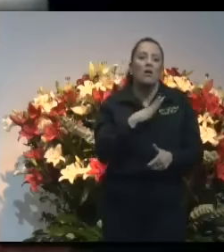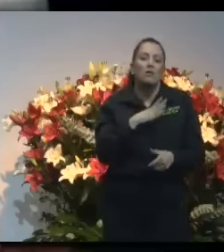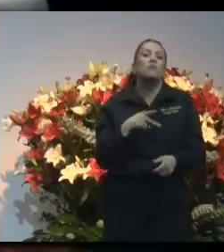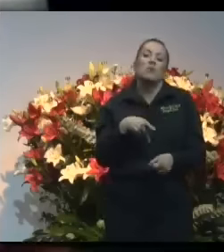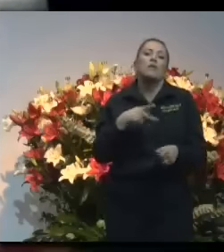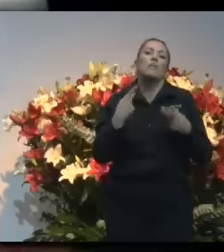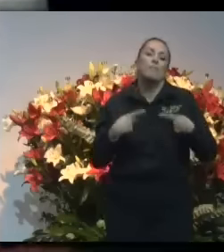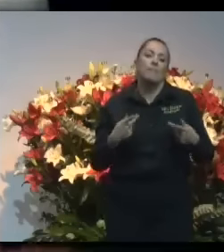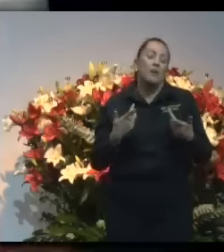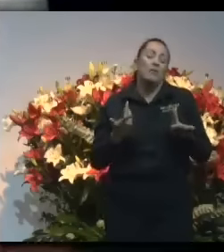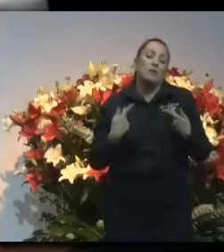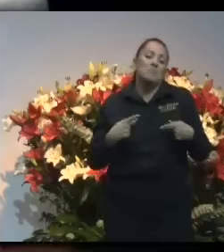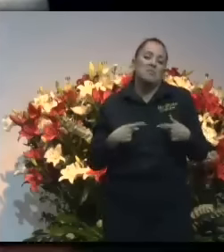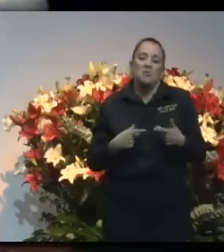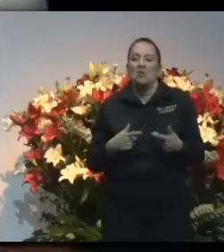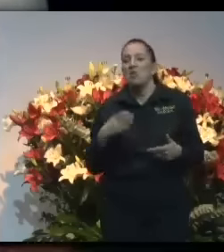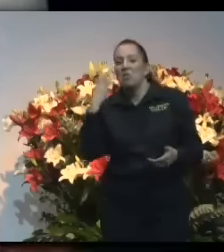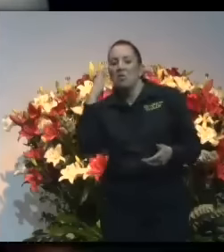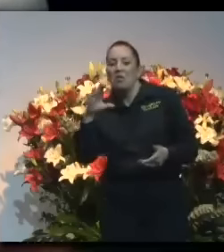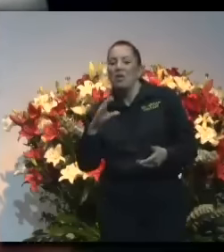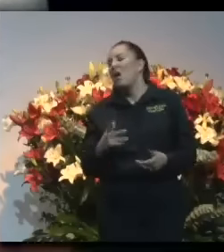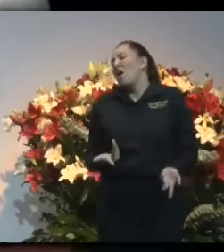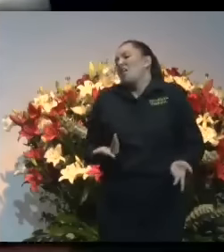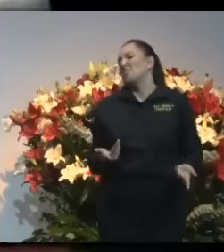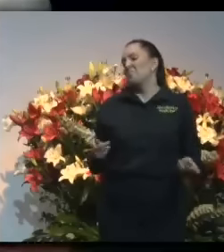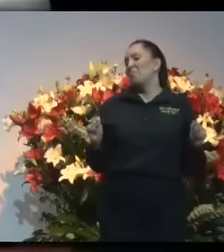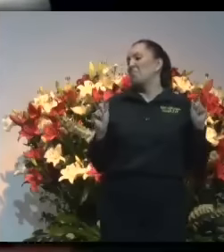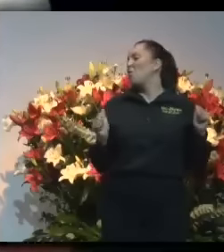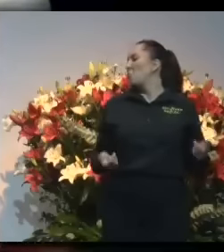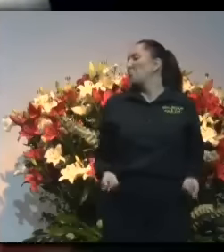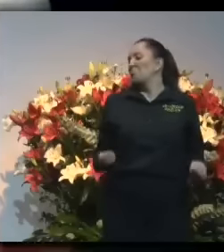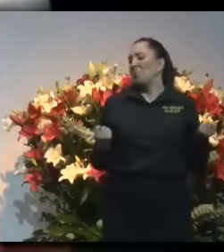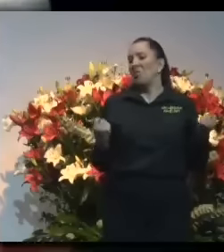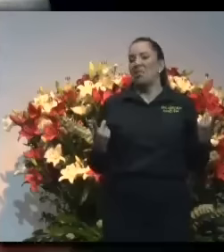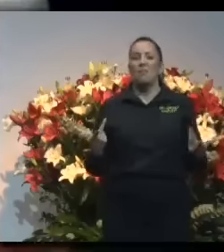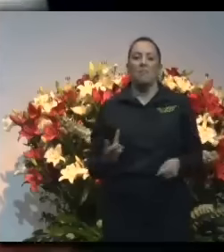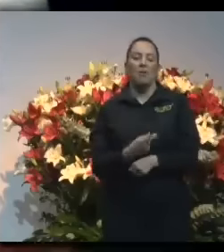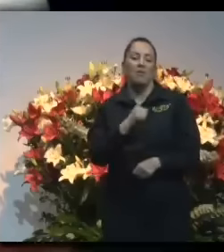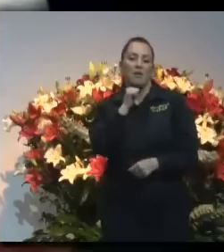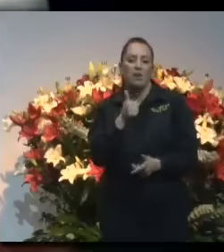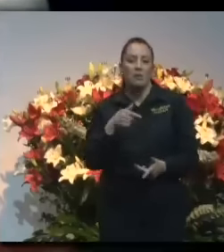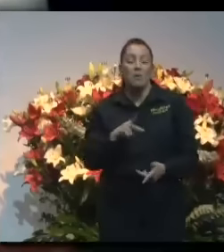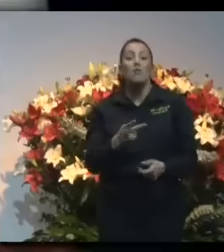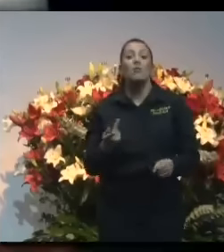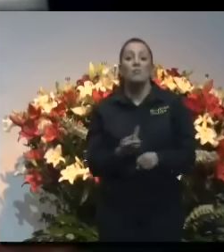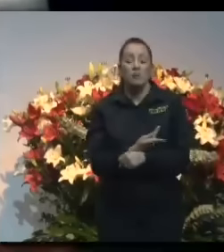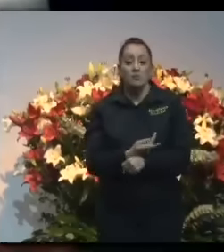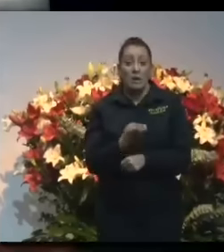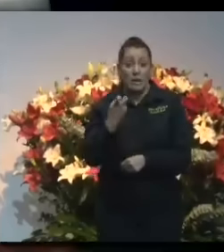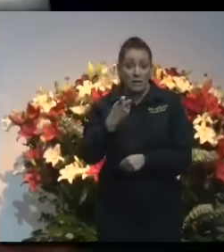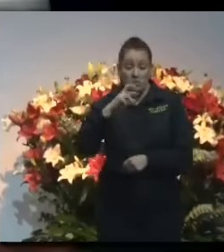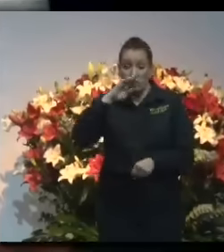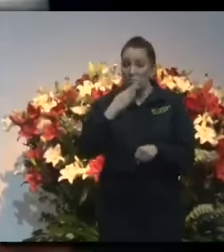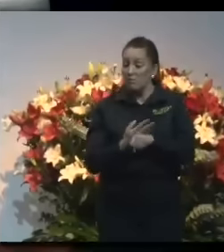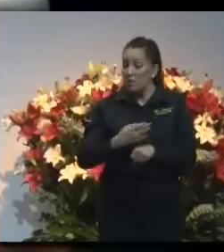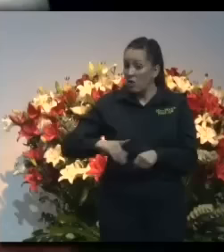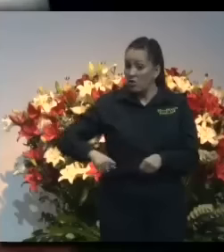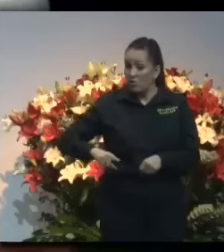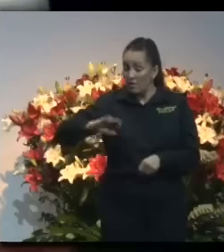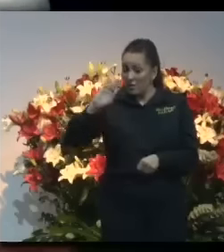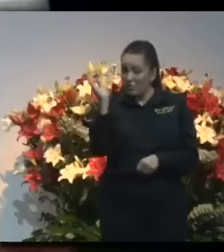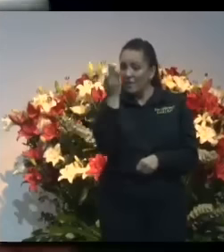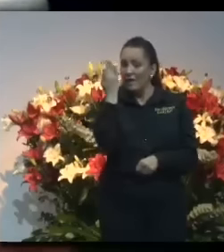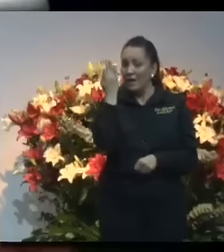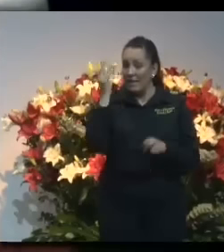Culpar solo a un gobernador cuando es responsabilidad del gobierno federal el tema de la